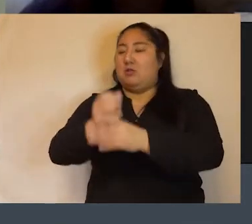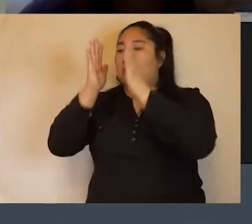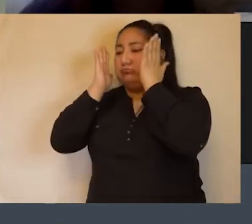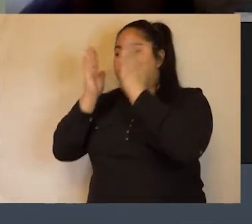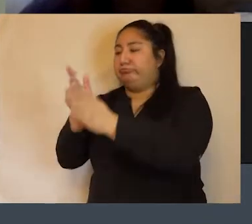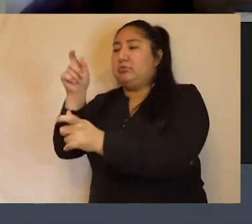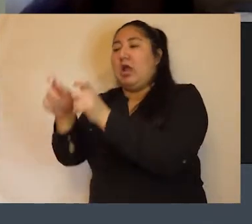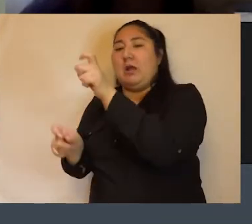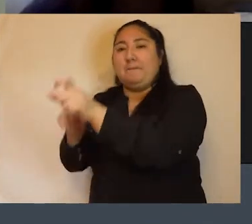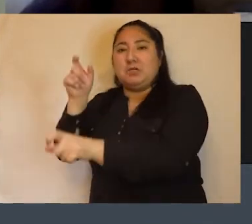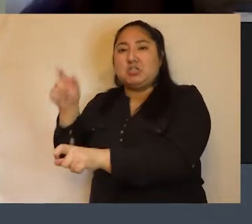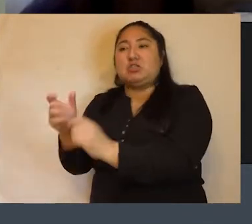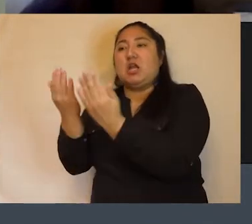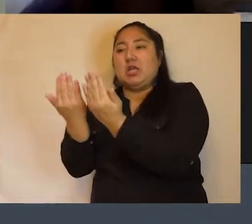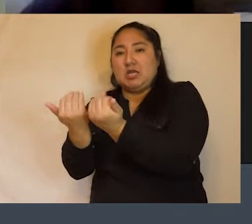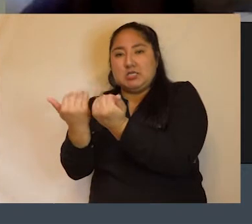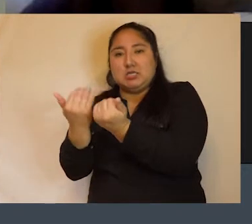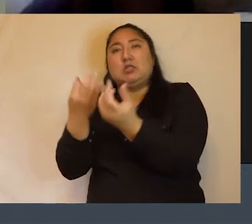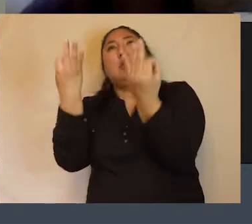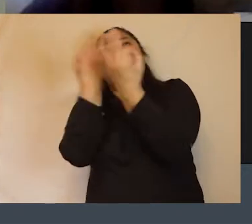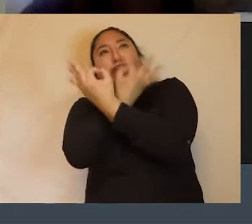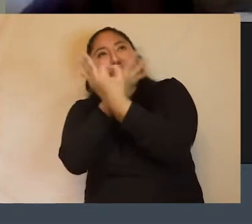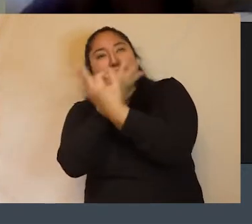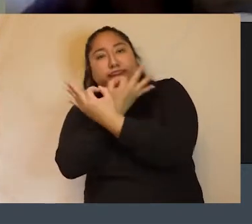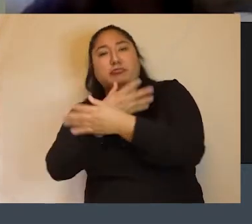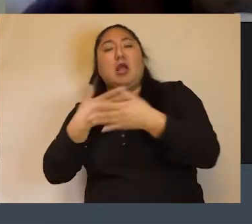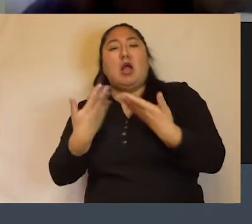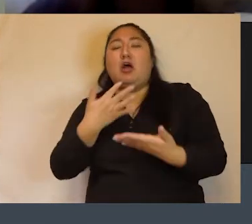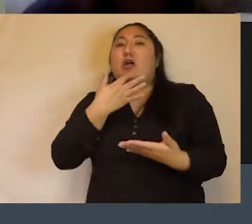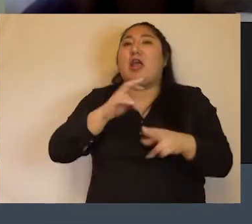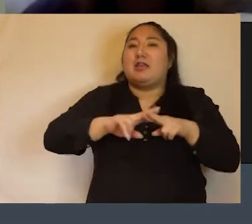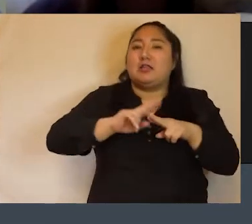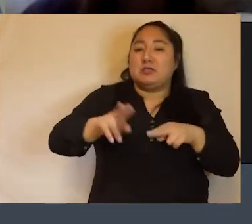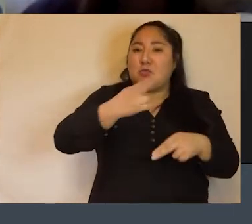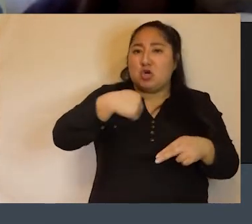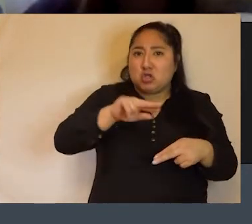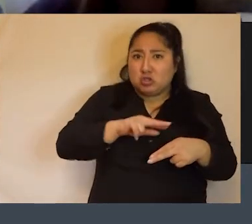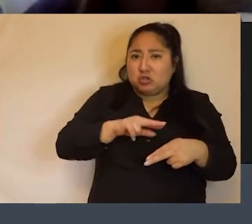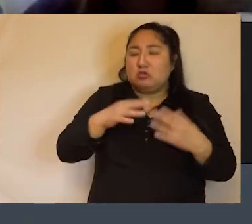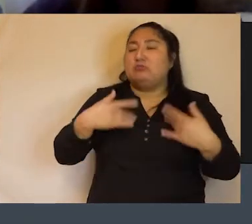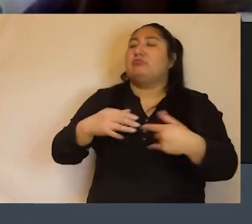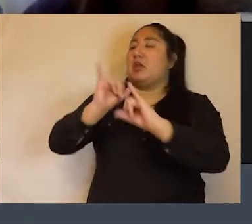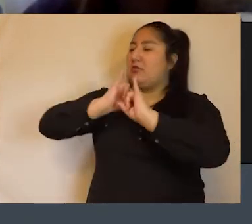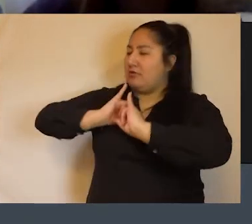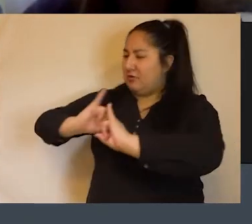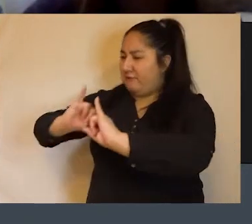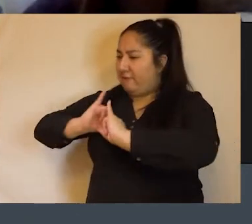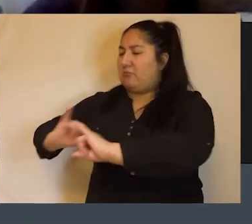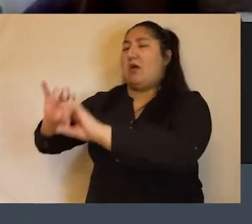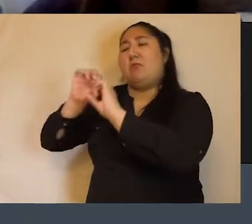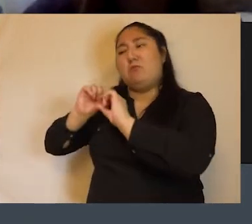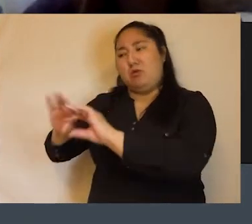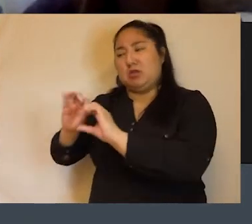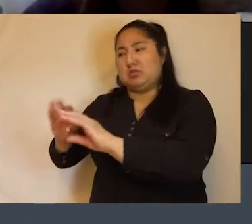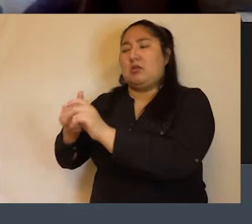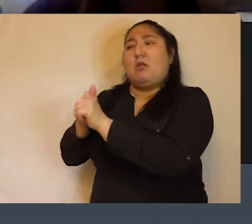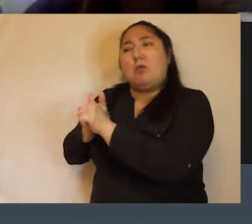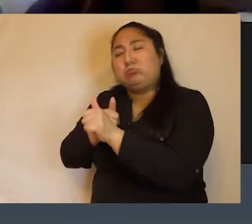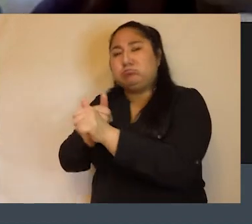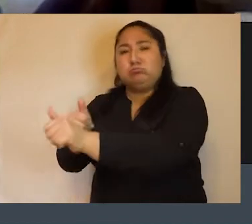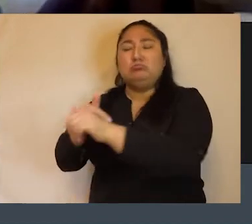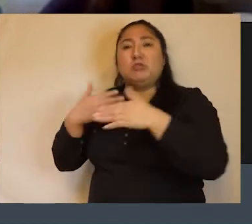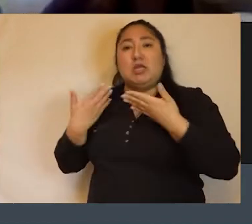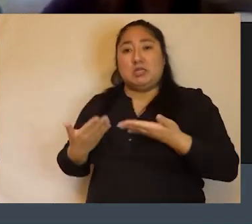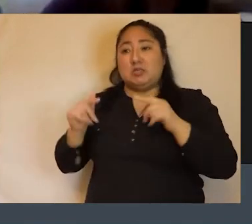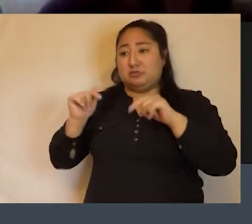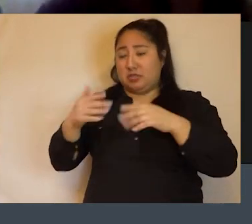las personas que requieren de la asesoría. ¿Y qué es lo que hacemos nosotros? Nosotros educamos, informamos y